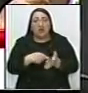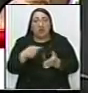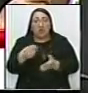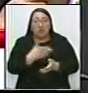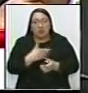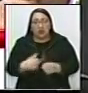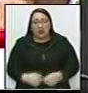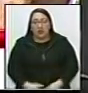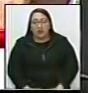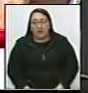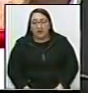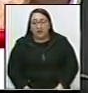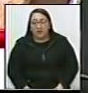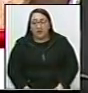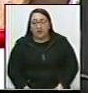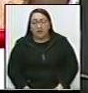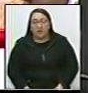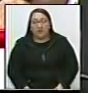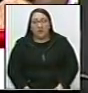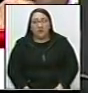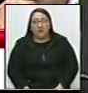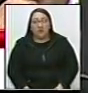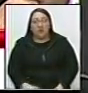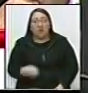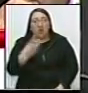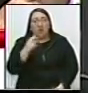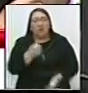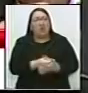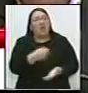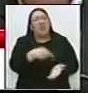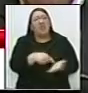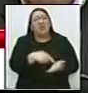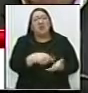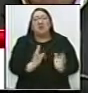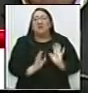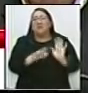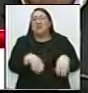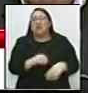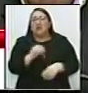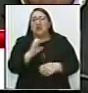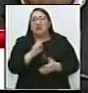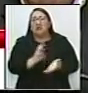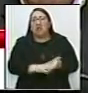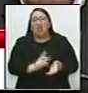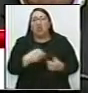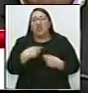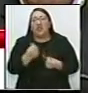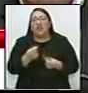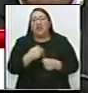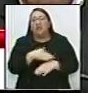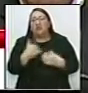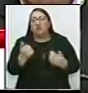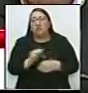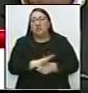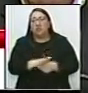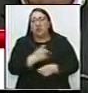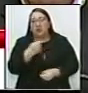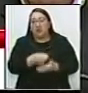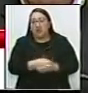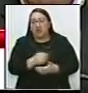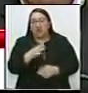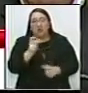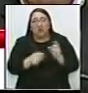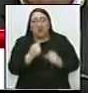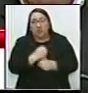presidente, nos digan al país que no pagan sus deudas y aquí es salud. No tiene dinero suficiente para pagar los derechos de